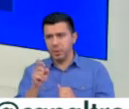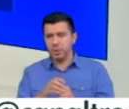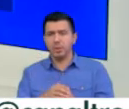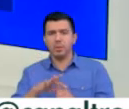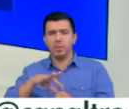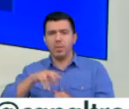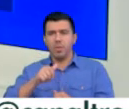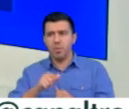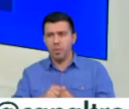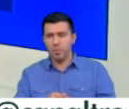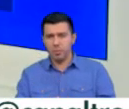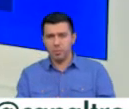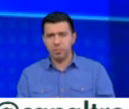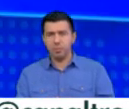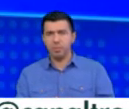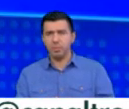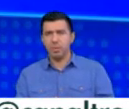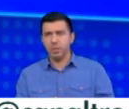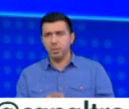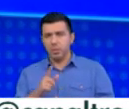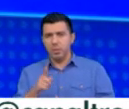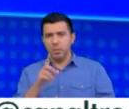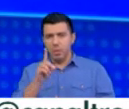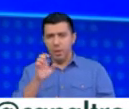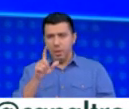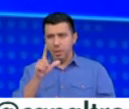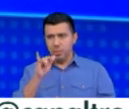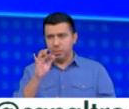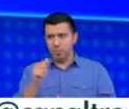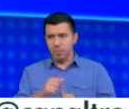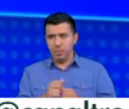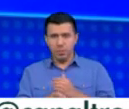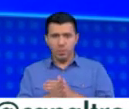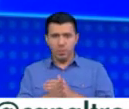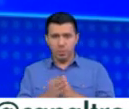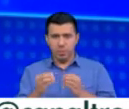226 casos por este delito que deben continuar pues enfrentando las autoridades.